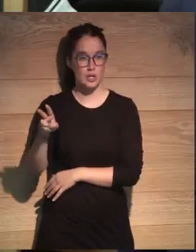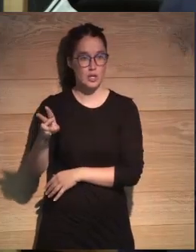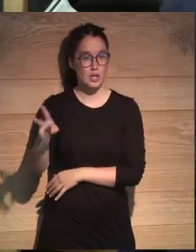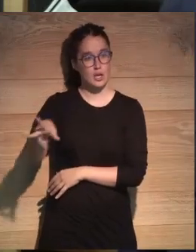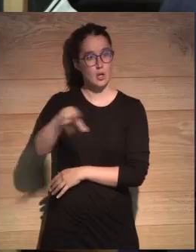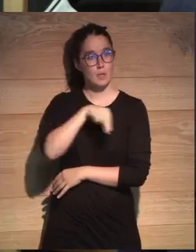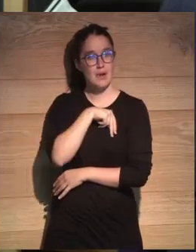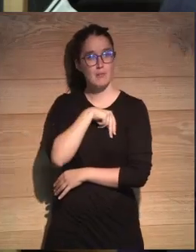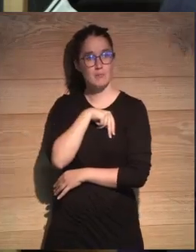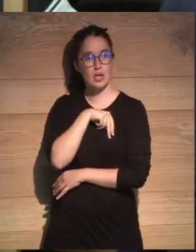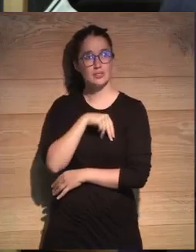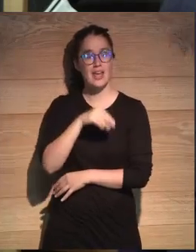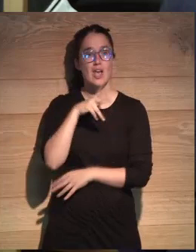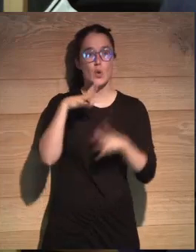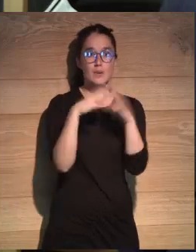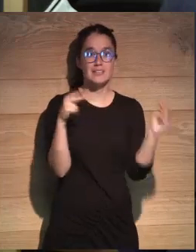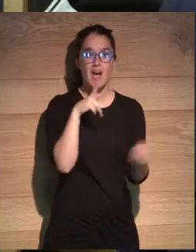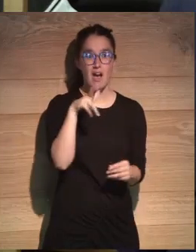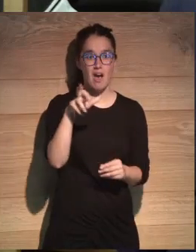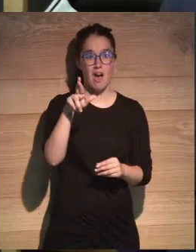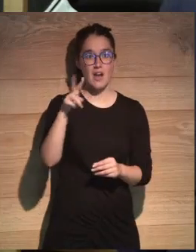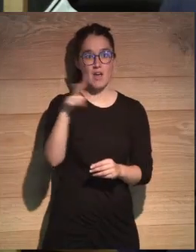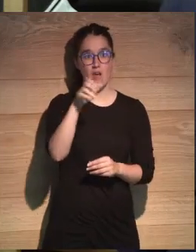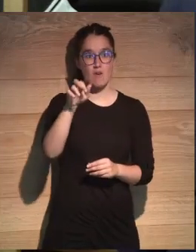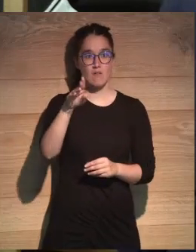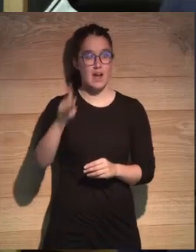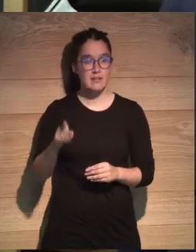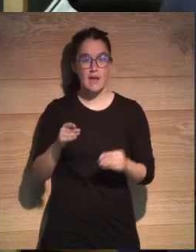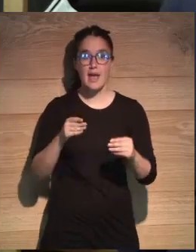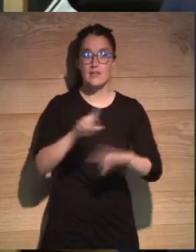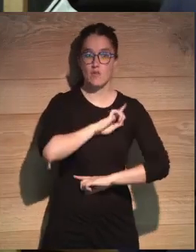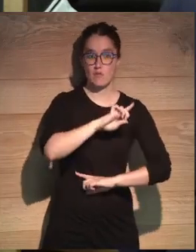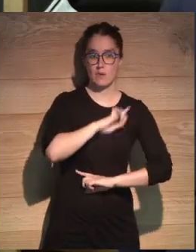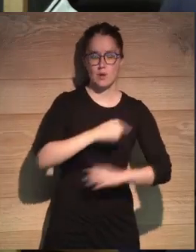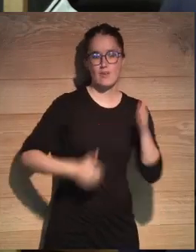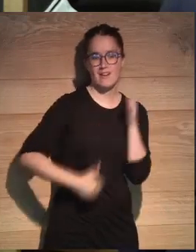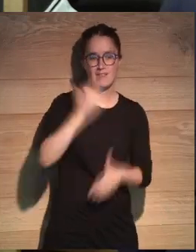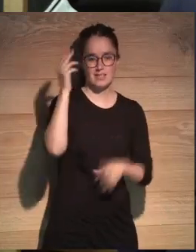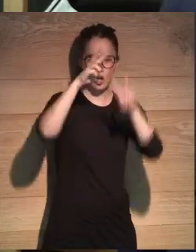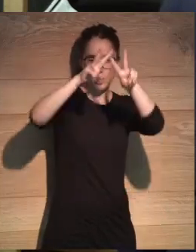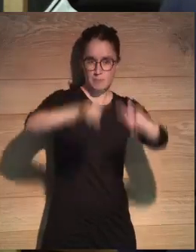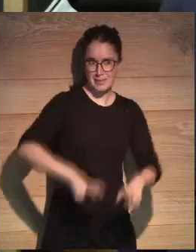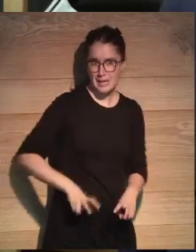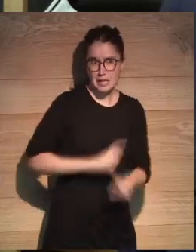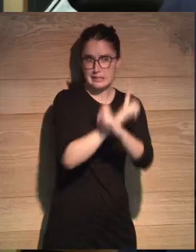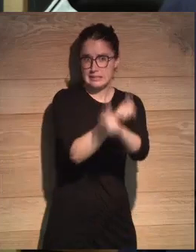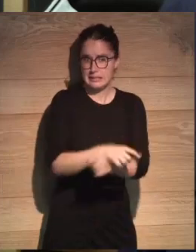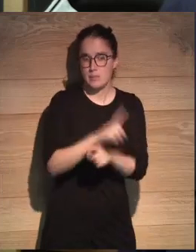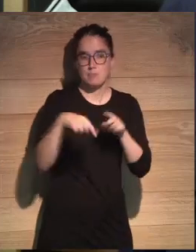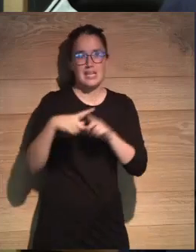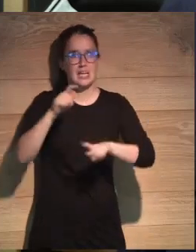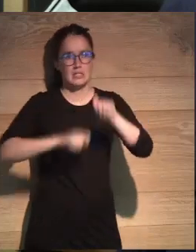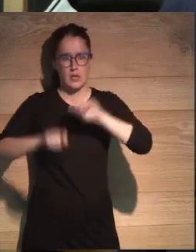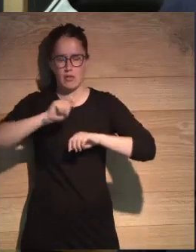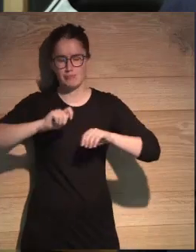Nobel Prize en Harvard en noviembre, que lleva una revista, los Anales de Investigación Improbable y una asociación. Y uno